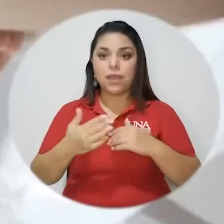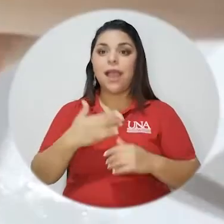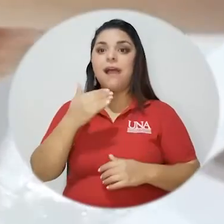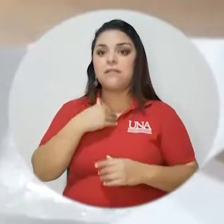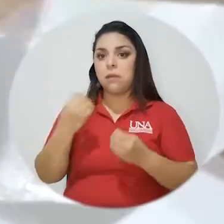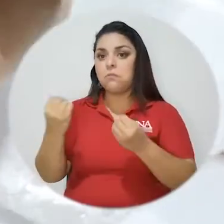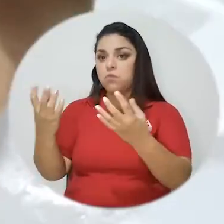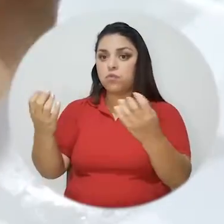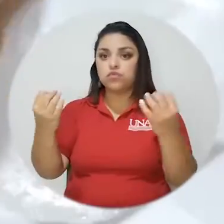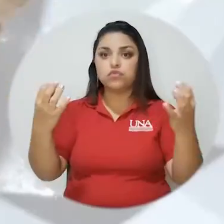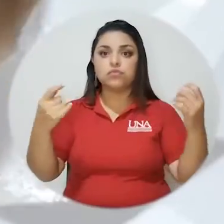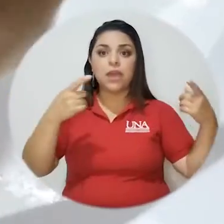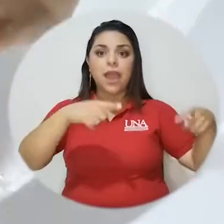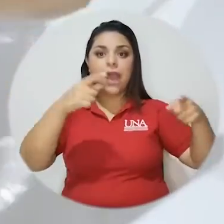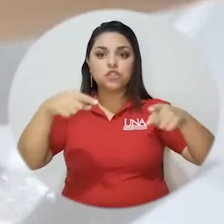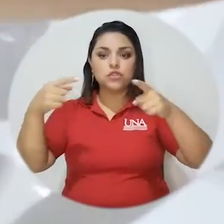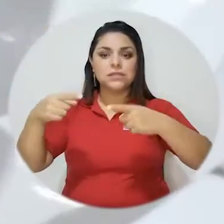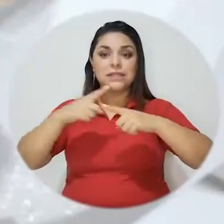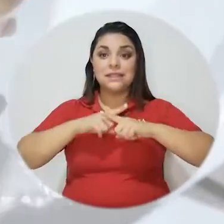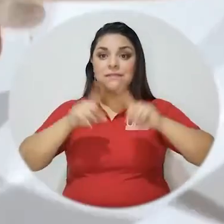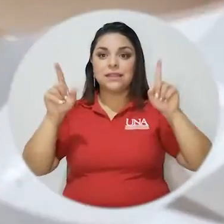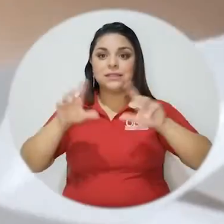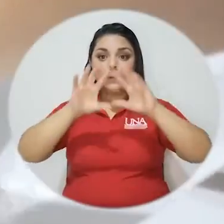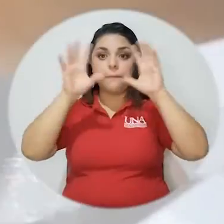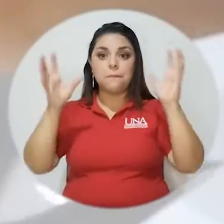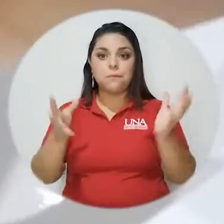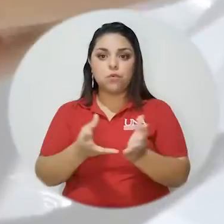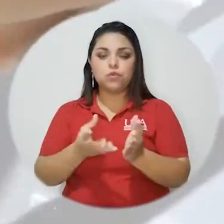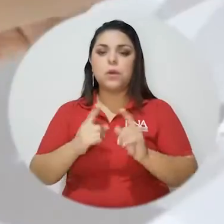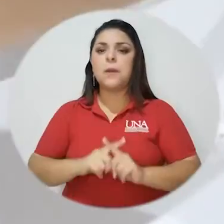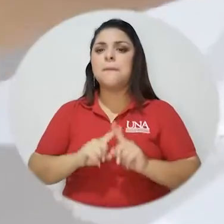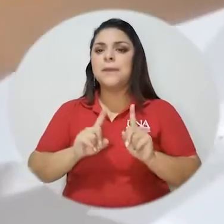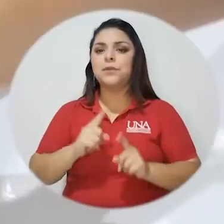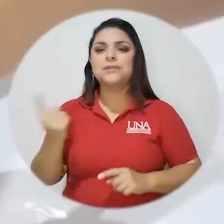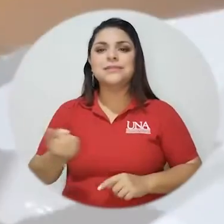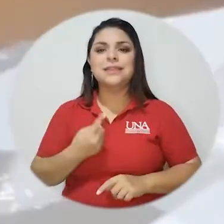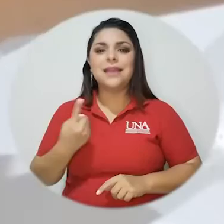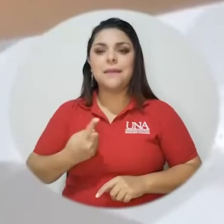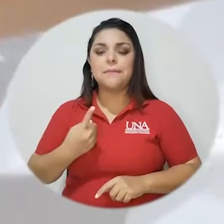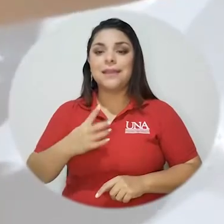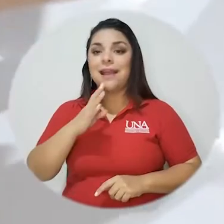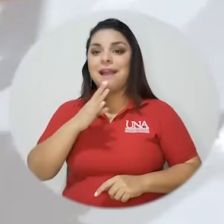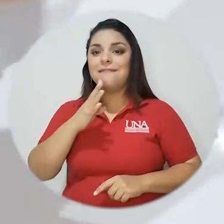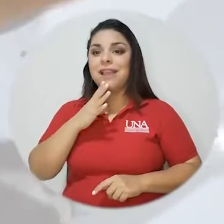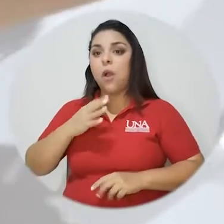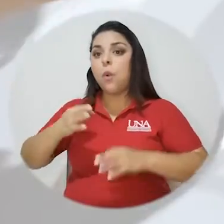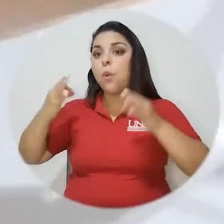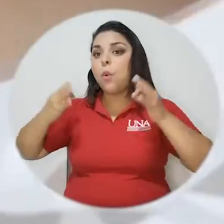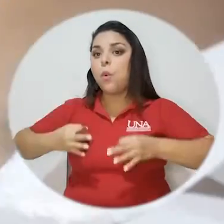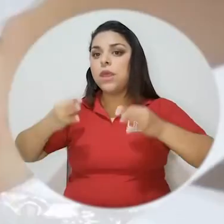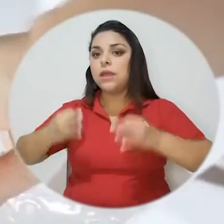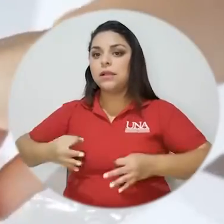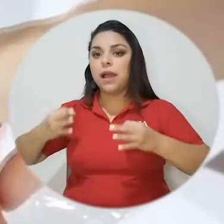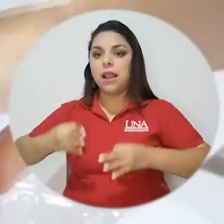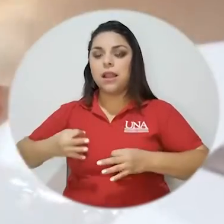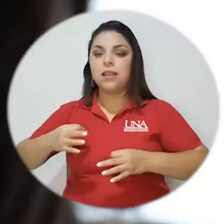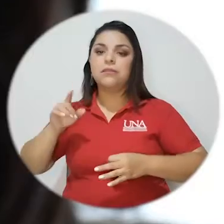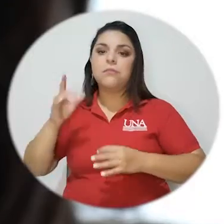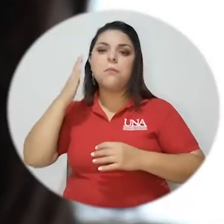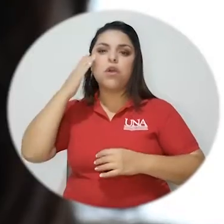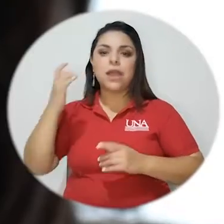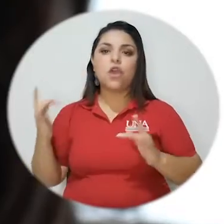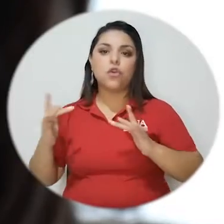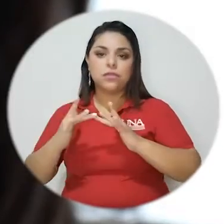digamos, en diferentes países del mundo, siempre se puede trazar a que el caso original tuvo contacto con un